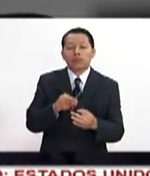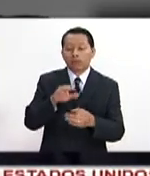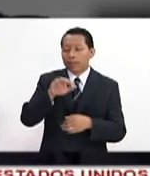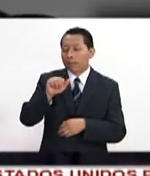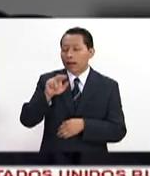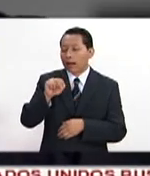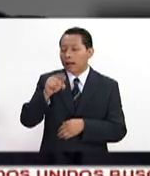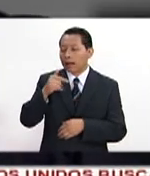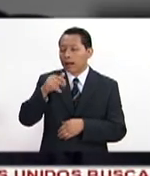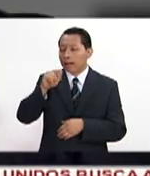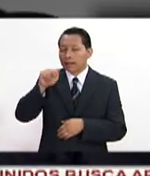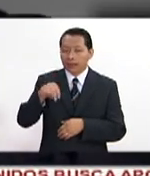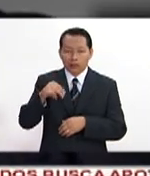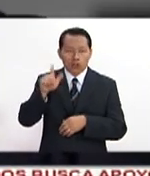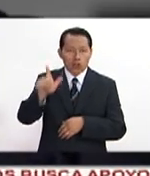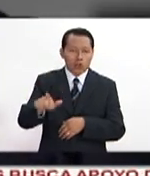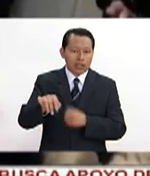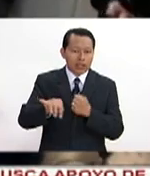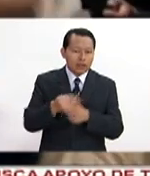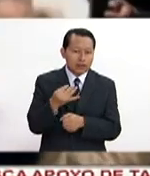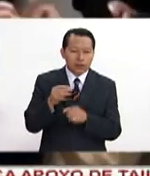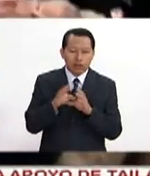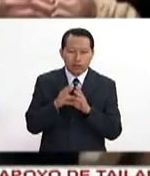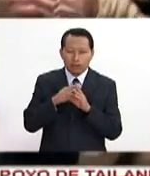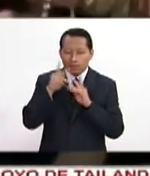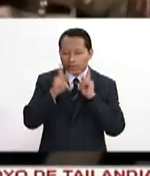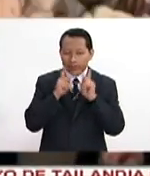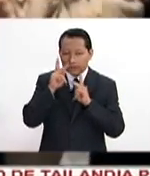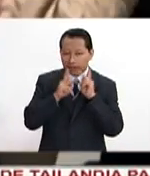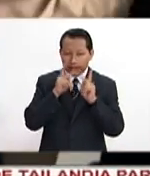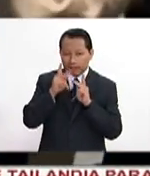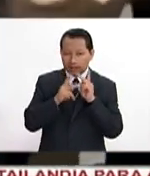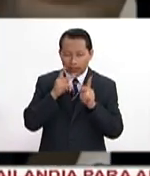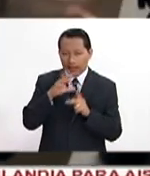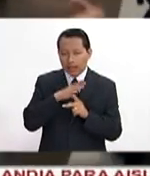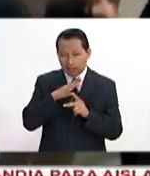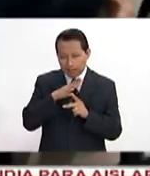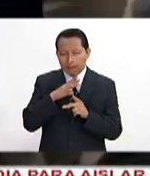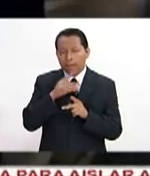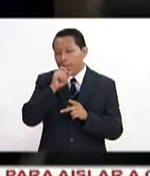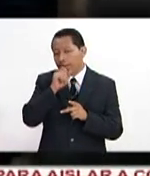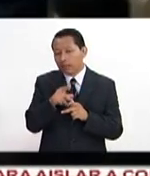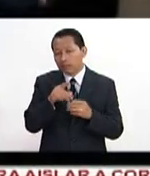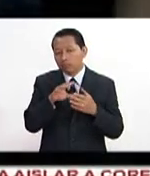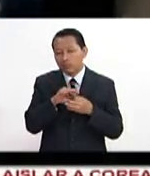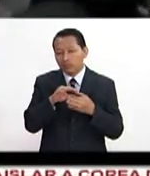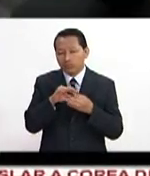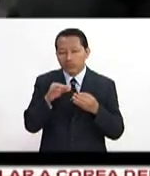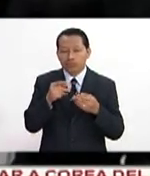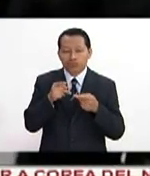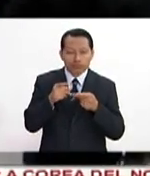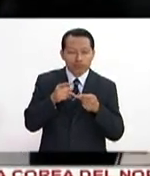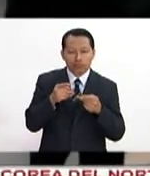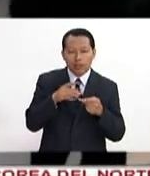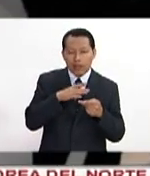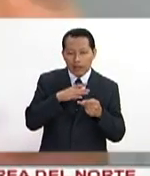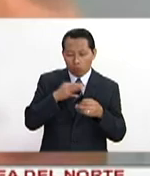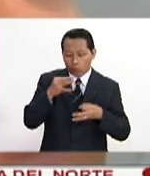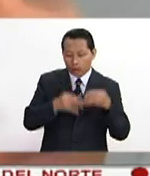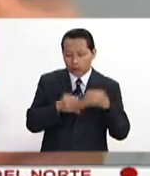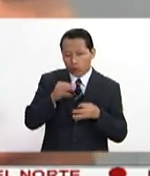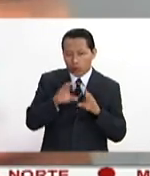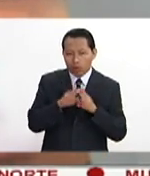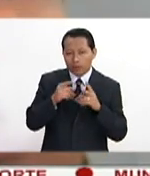Manhattan el lunes 14 durante una visita oral o vista oral preparatoria previo a su juicio que se